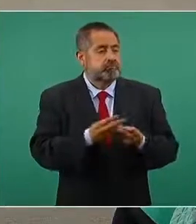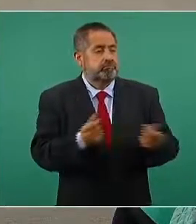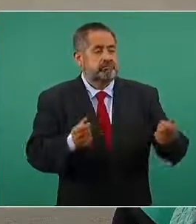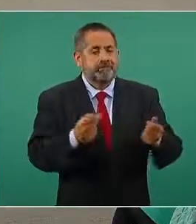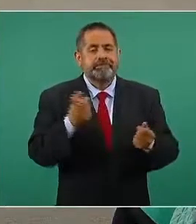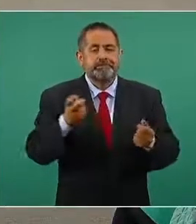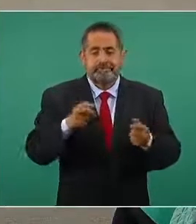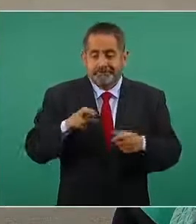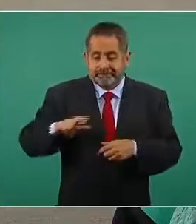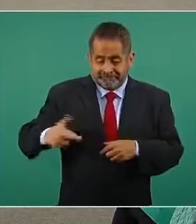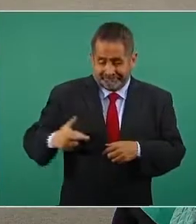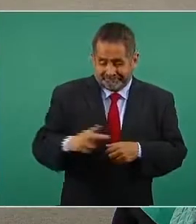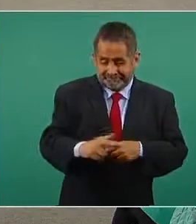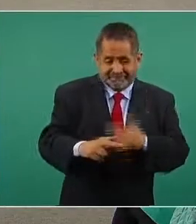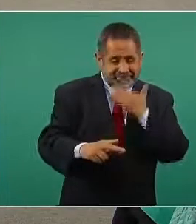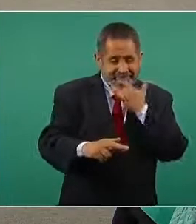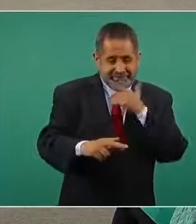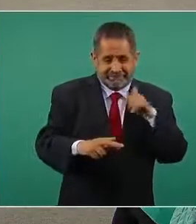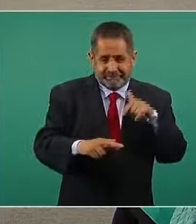este caso, el derrame.